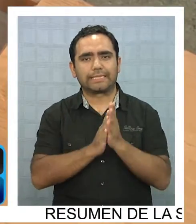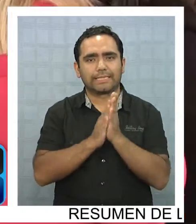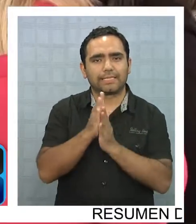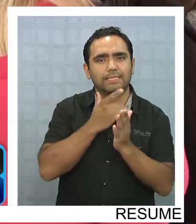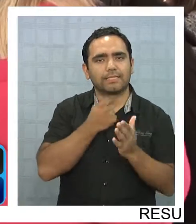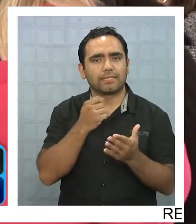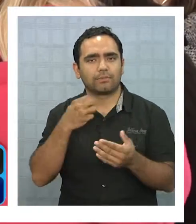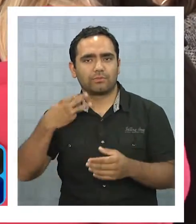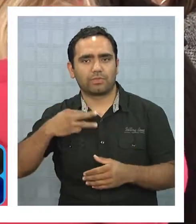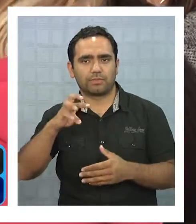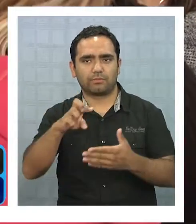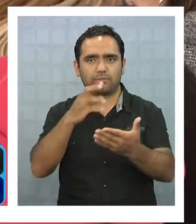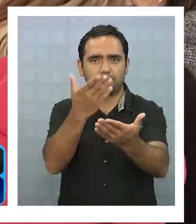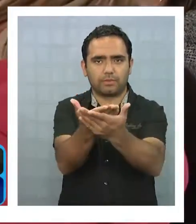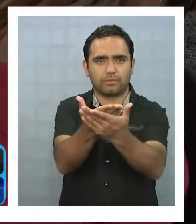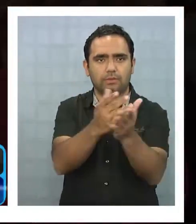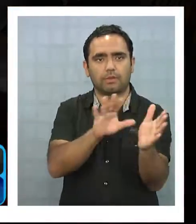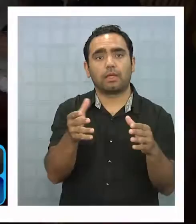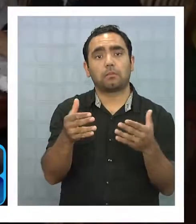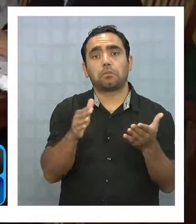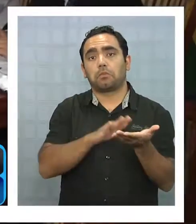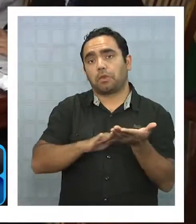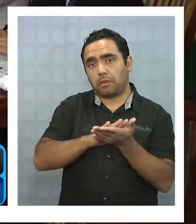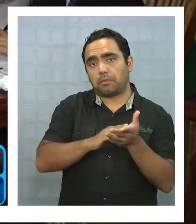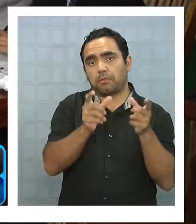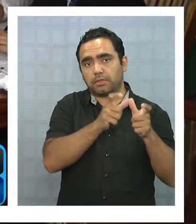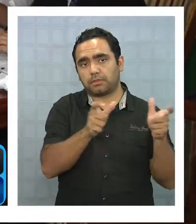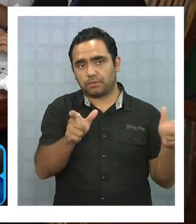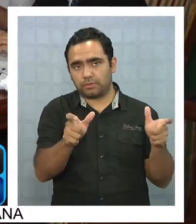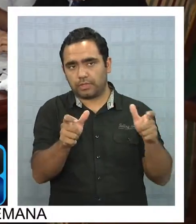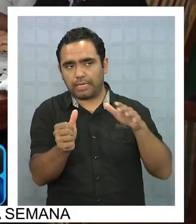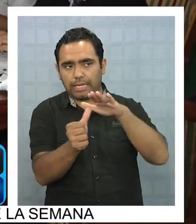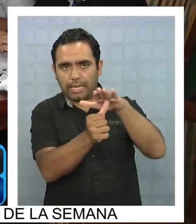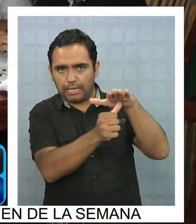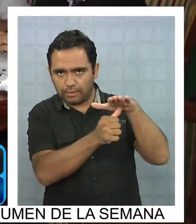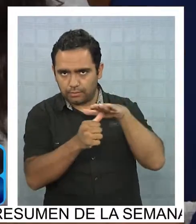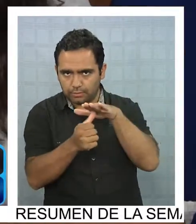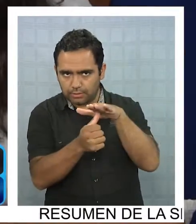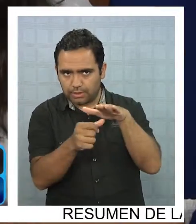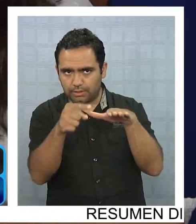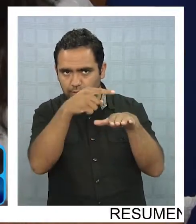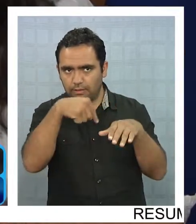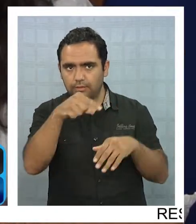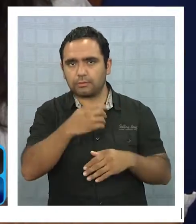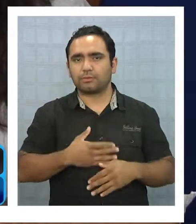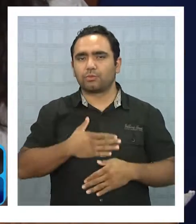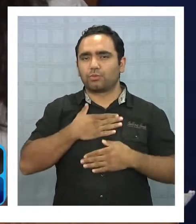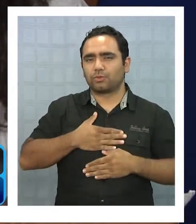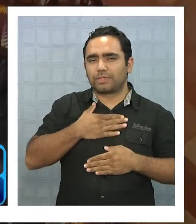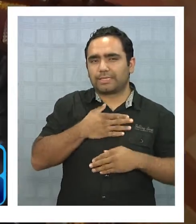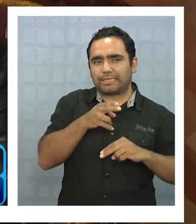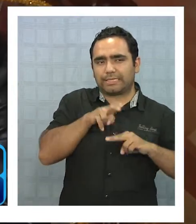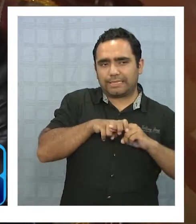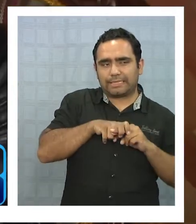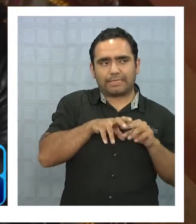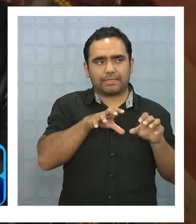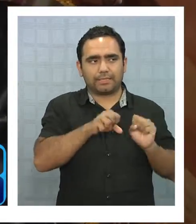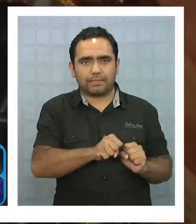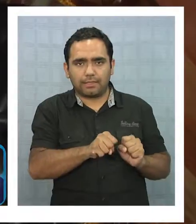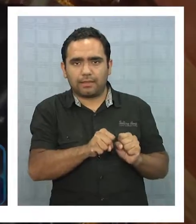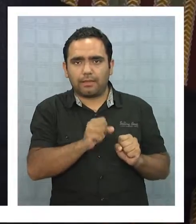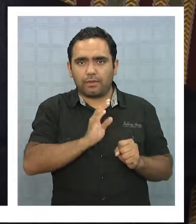como por ejemplo a los actuales concejales que al parecer les quedó gustando el cargo y como el que tiene